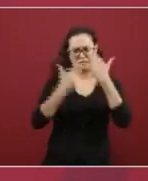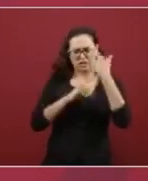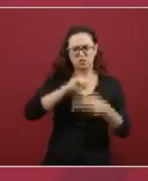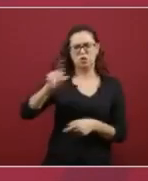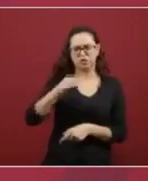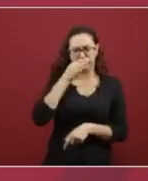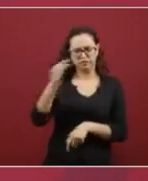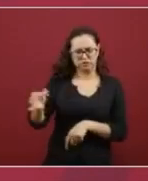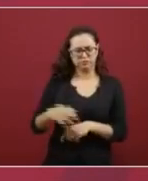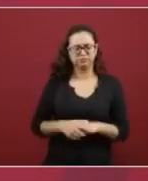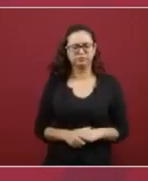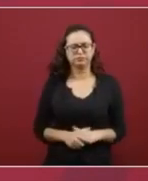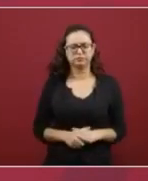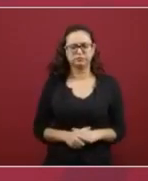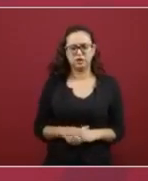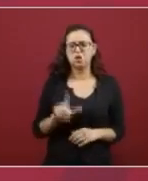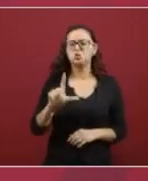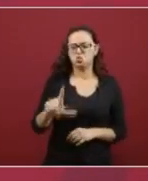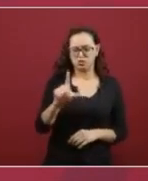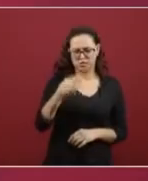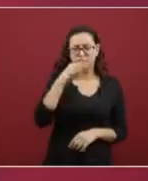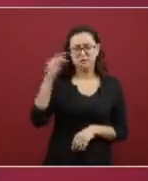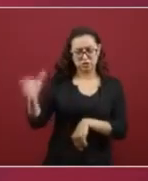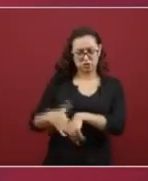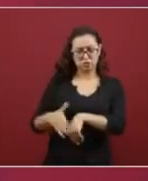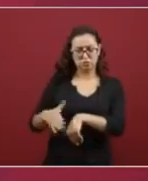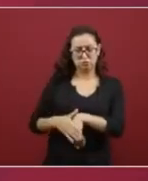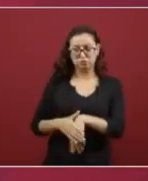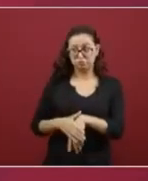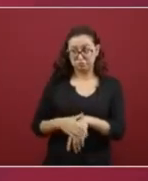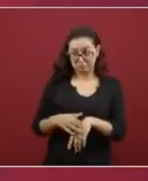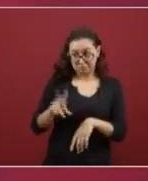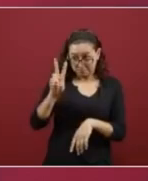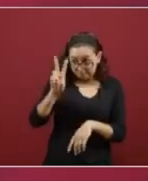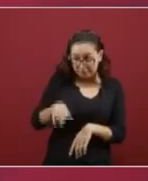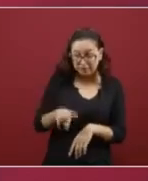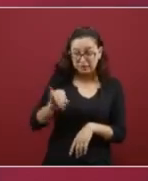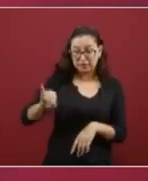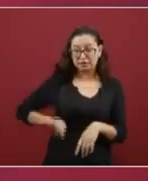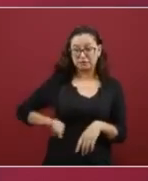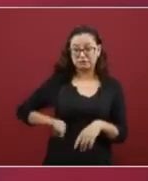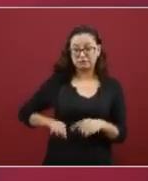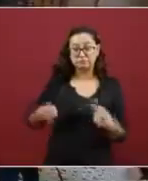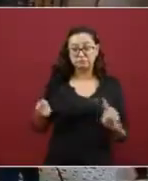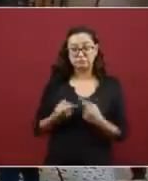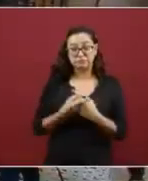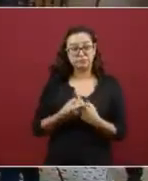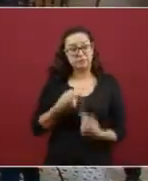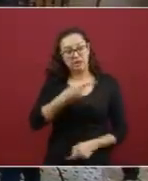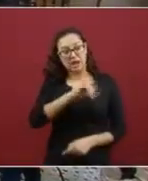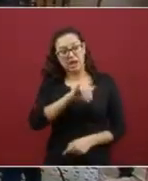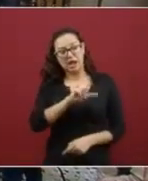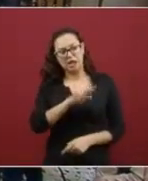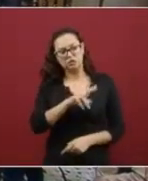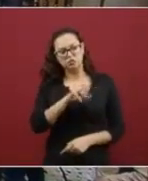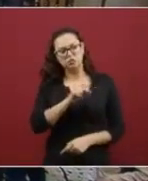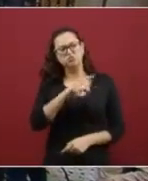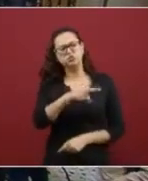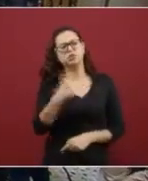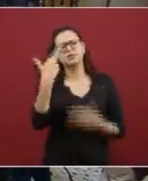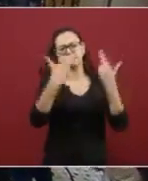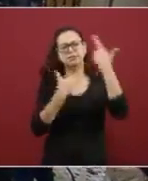contesto. El lunes te contesto, si existe. Bueno, ya desde ahora, ya con Jesús, que nos vea